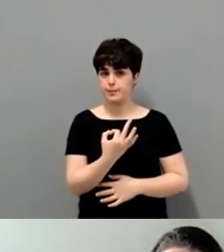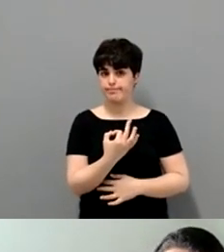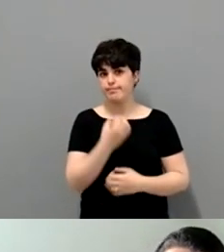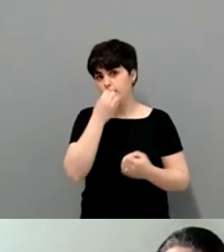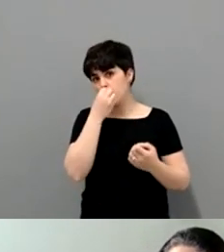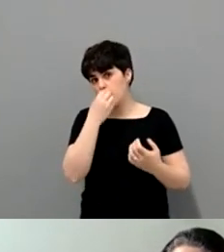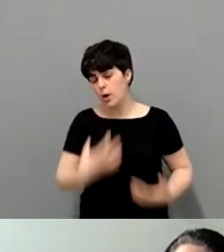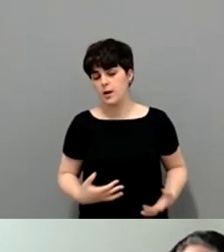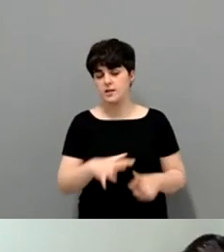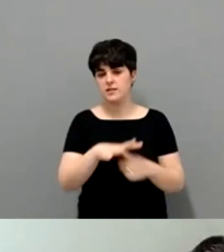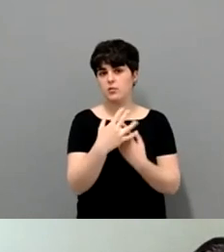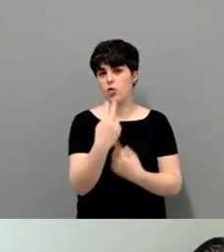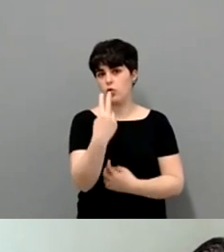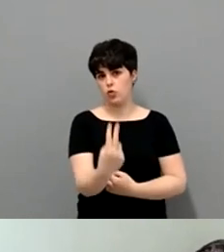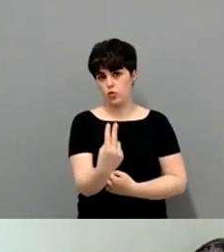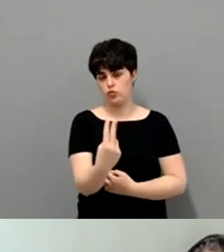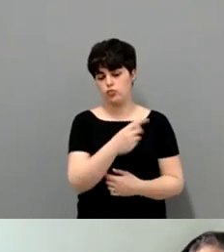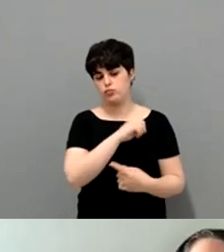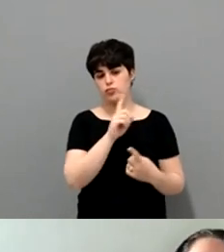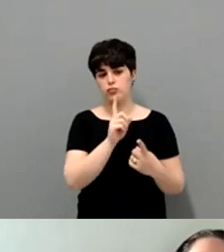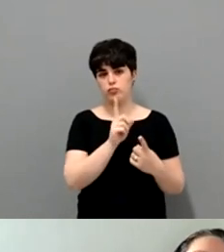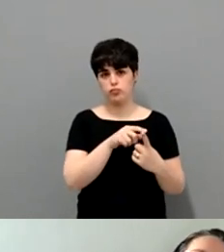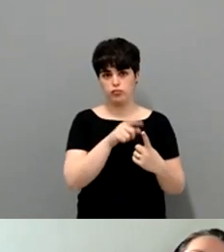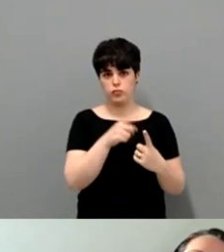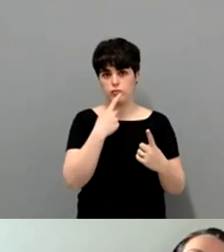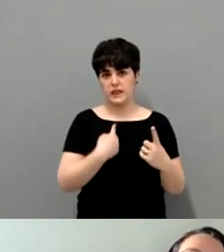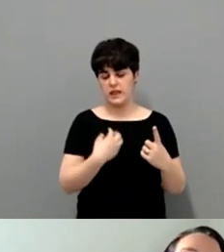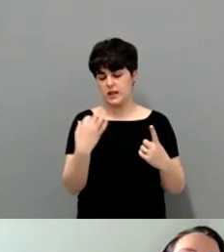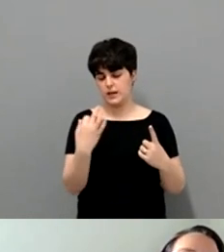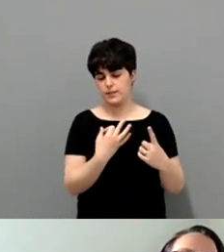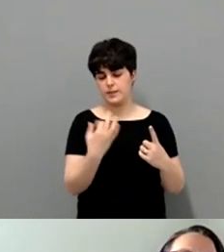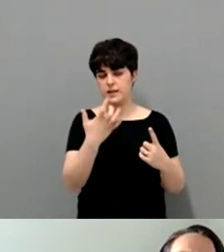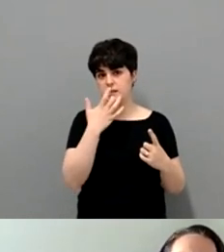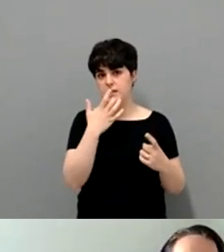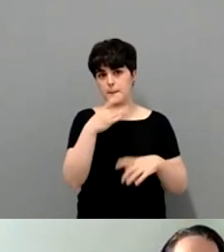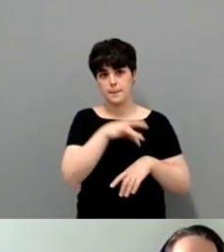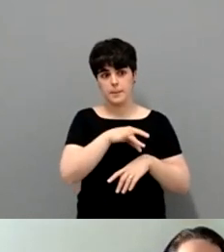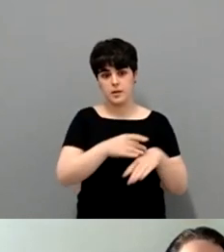nos indica dos situaciones. Por un lado, nos dice que cuando iba al médico,